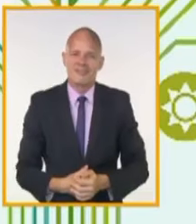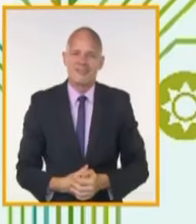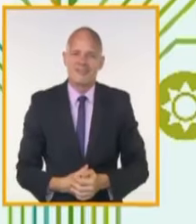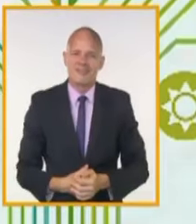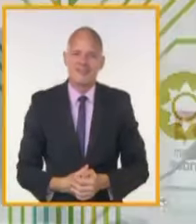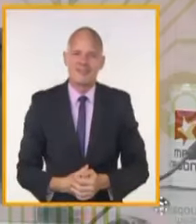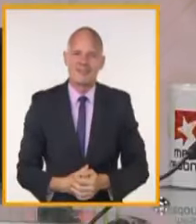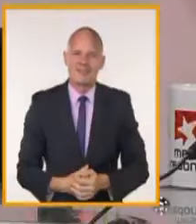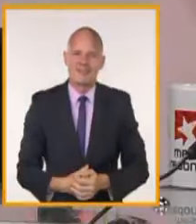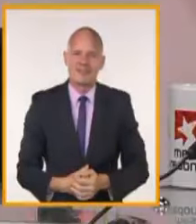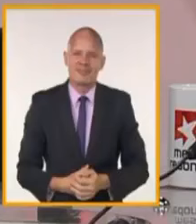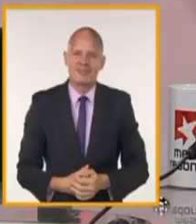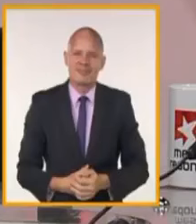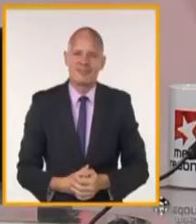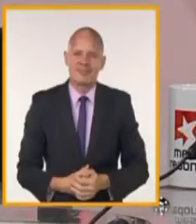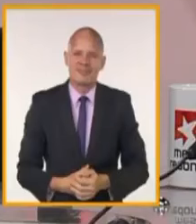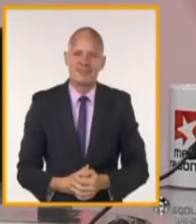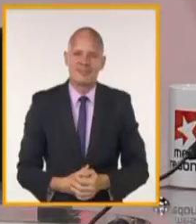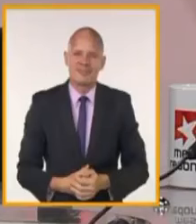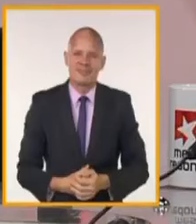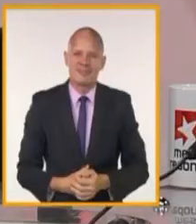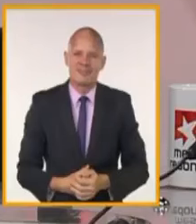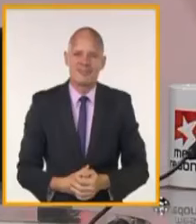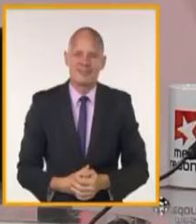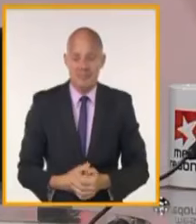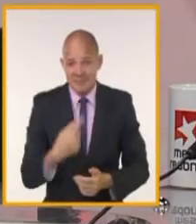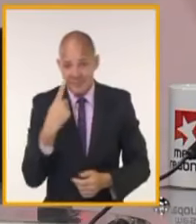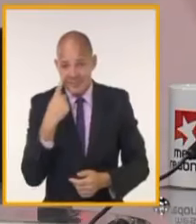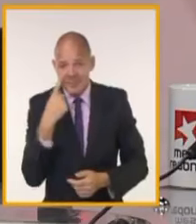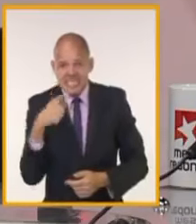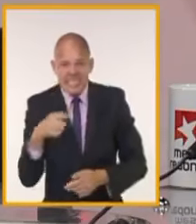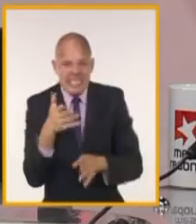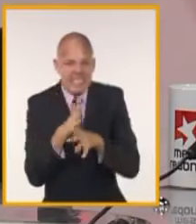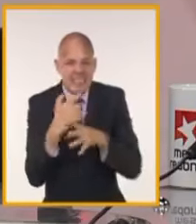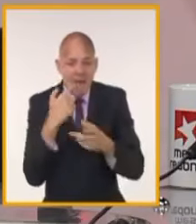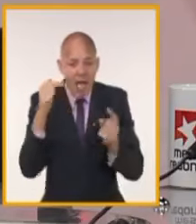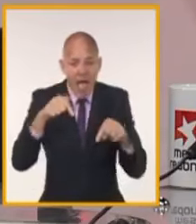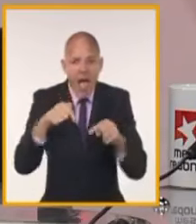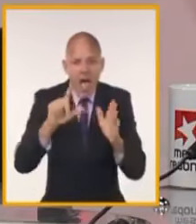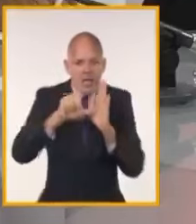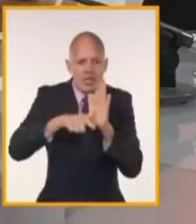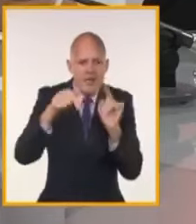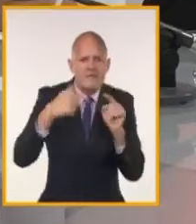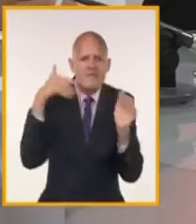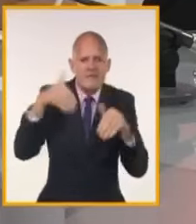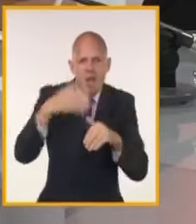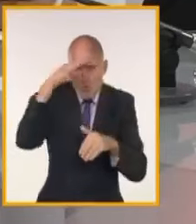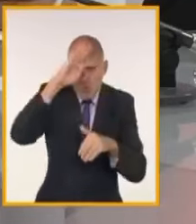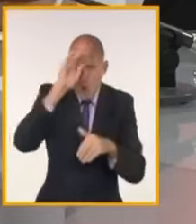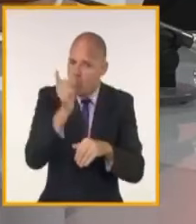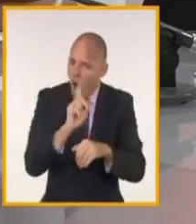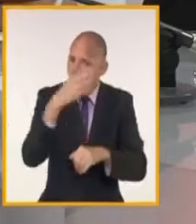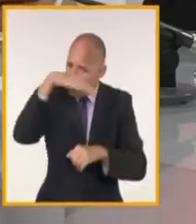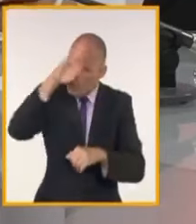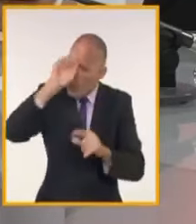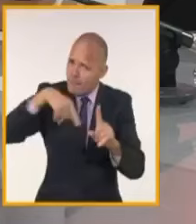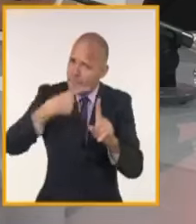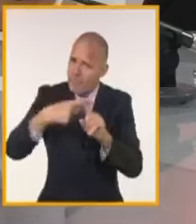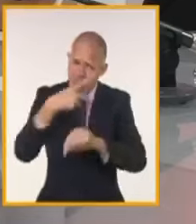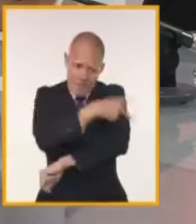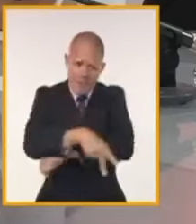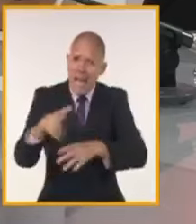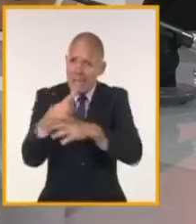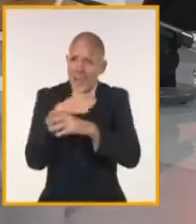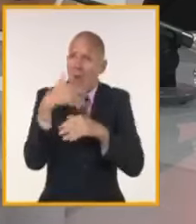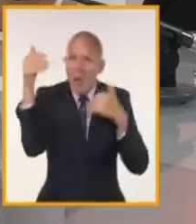Cuba es decir la los expertos del mundo vienen acá sí y que va a significar qué beneficio nos da lo que pasa es que